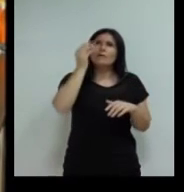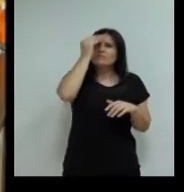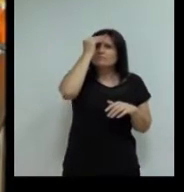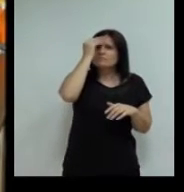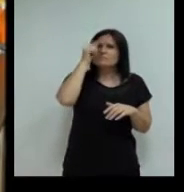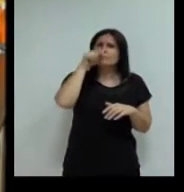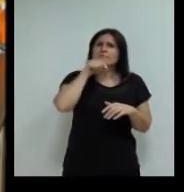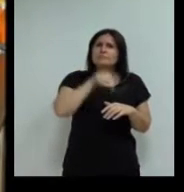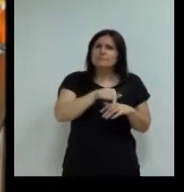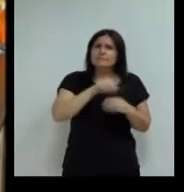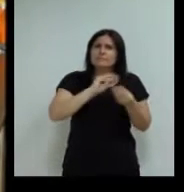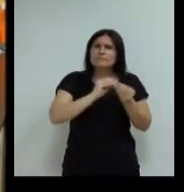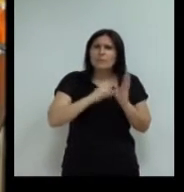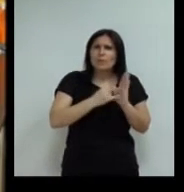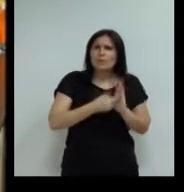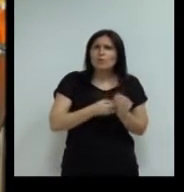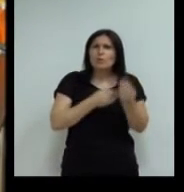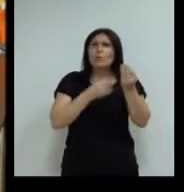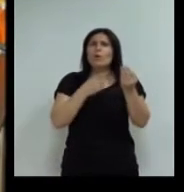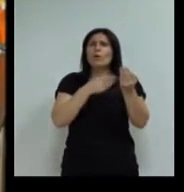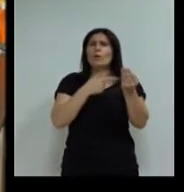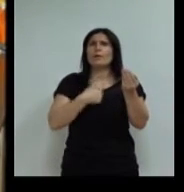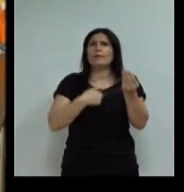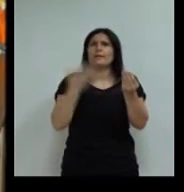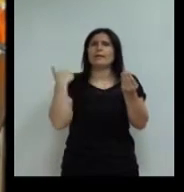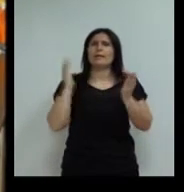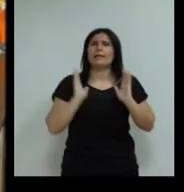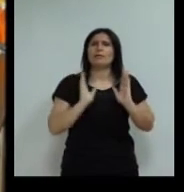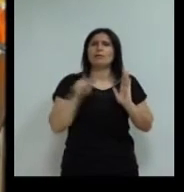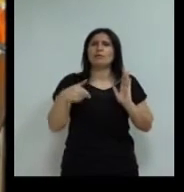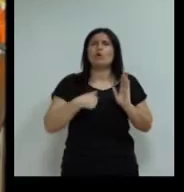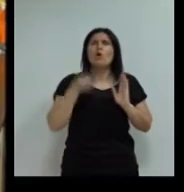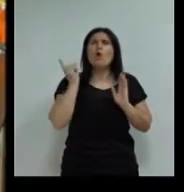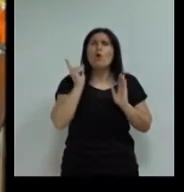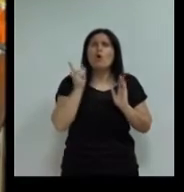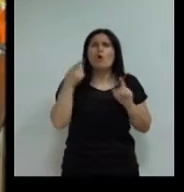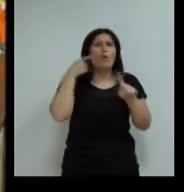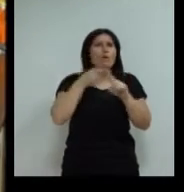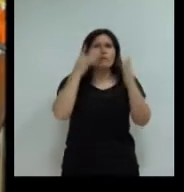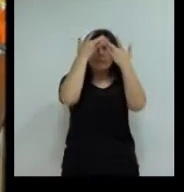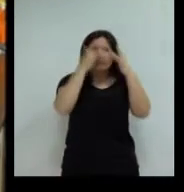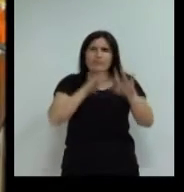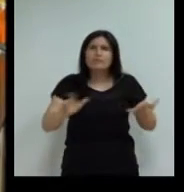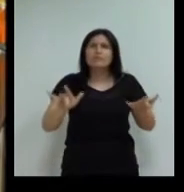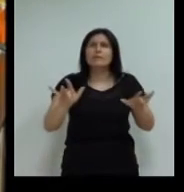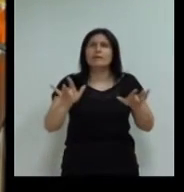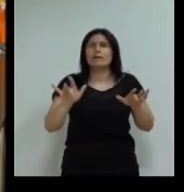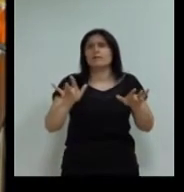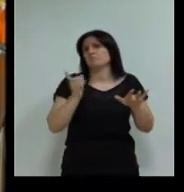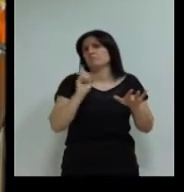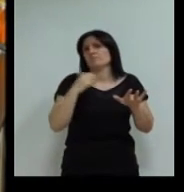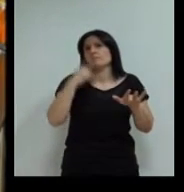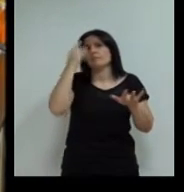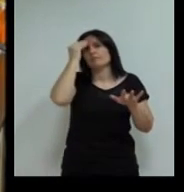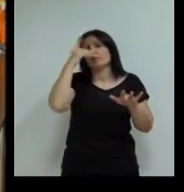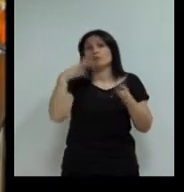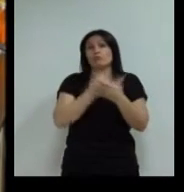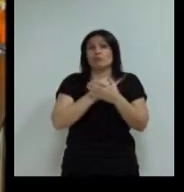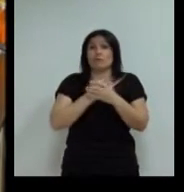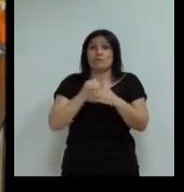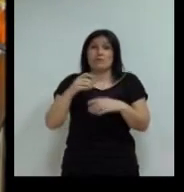creíamos que esto podía ser algo en ese momento más que una acción de sensibilización que trataba de poner de acuerdo a todas las partes